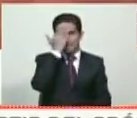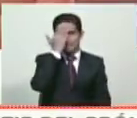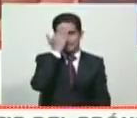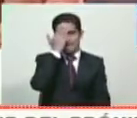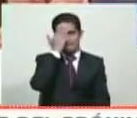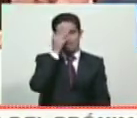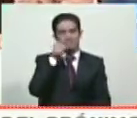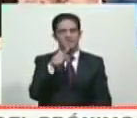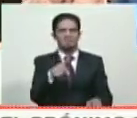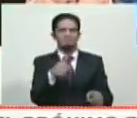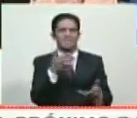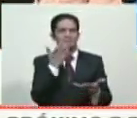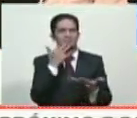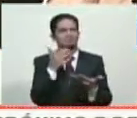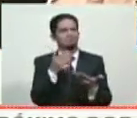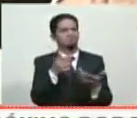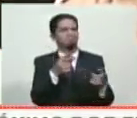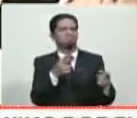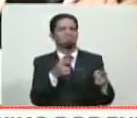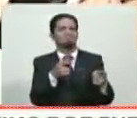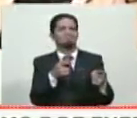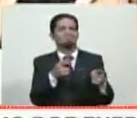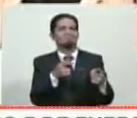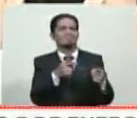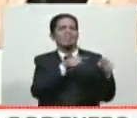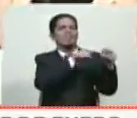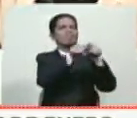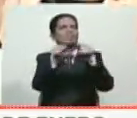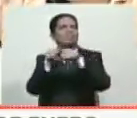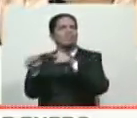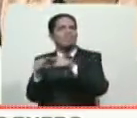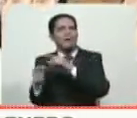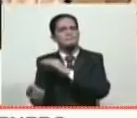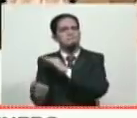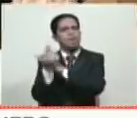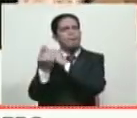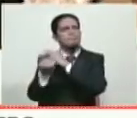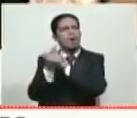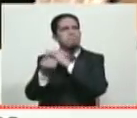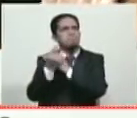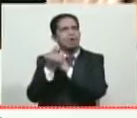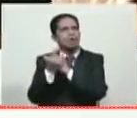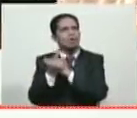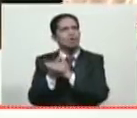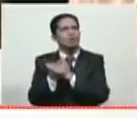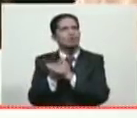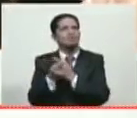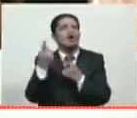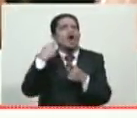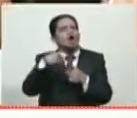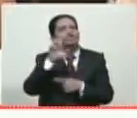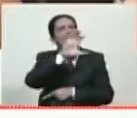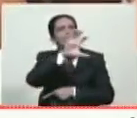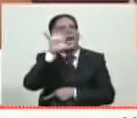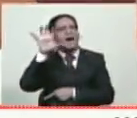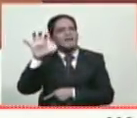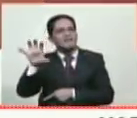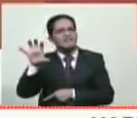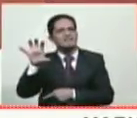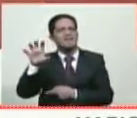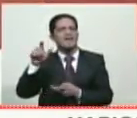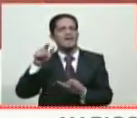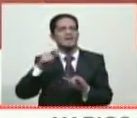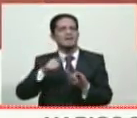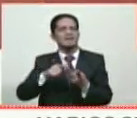que frente a esa patraña que de forma permanente los satélites del Imperio Norteamericano, el cartel de Lima han